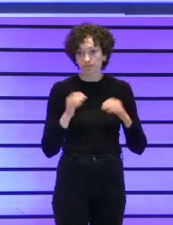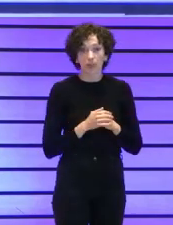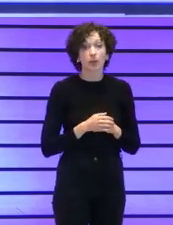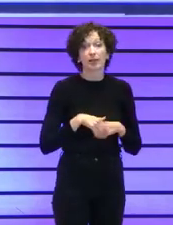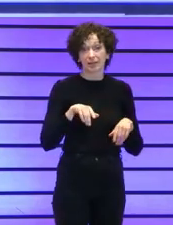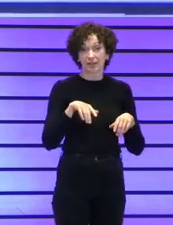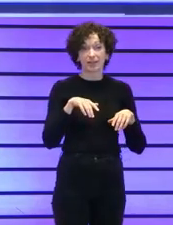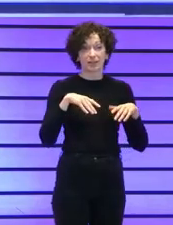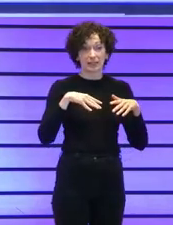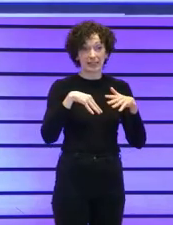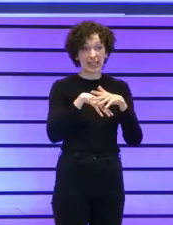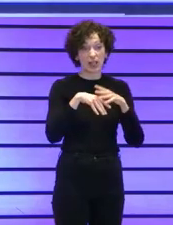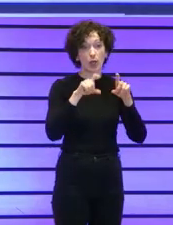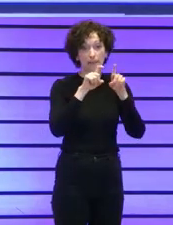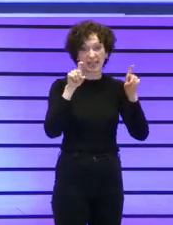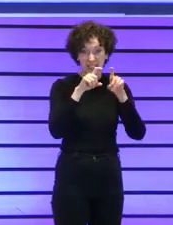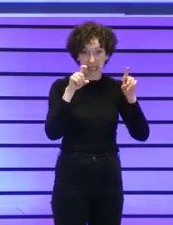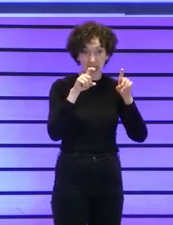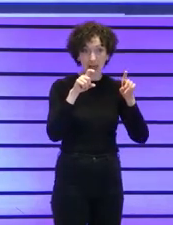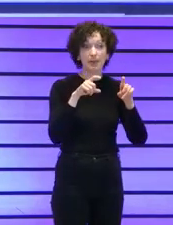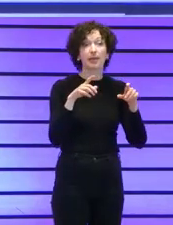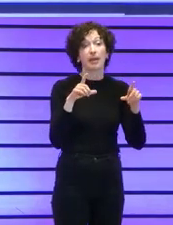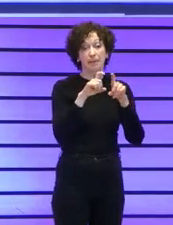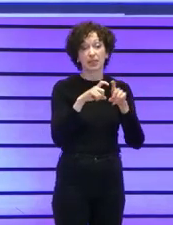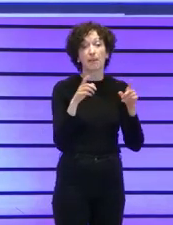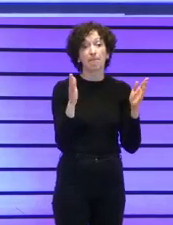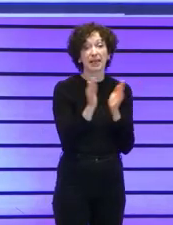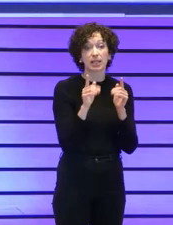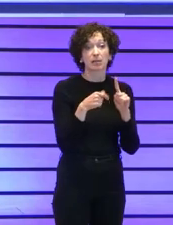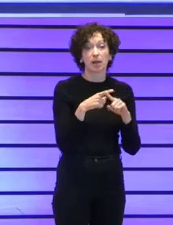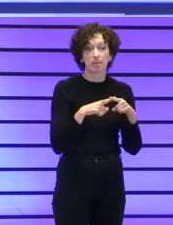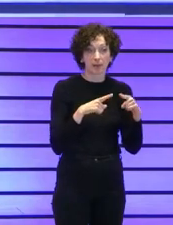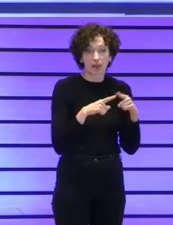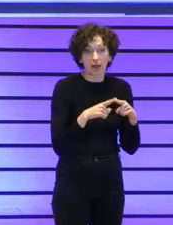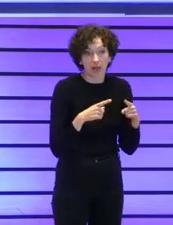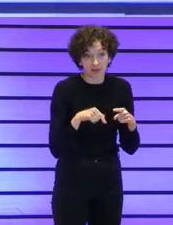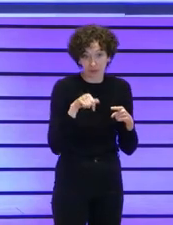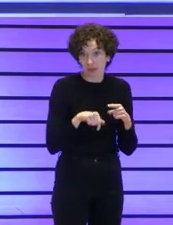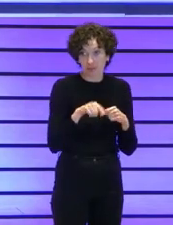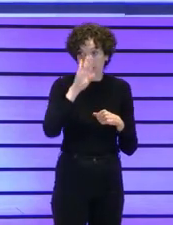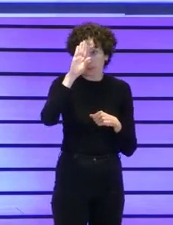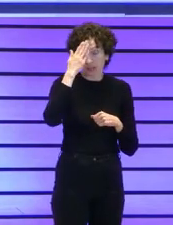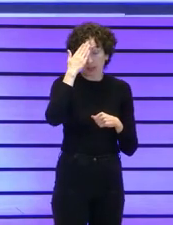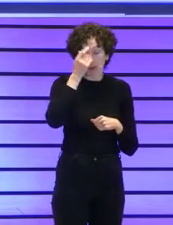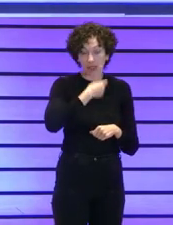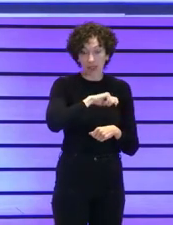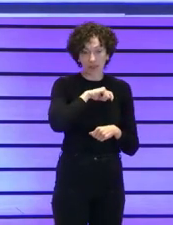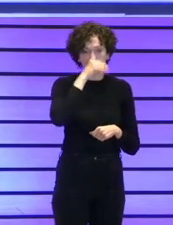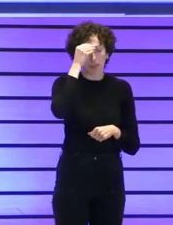del tejido empresarial, yo veo un potencial brutal, no puedo ver de otra manera, de alianzas, pero para